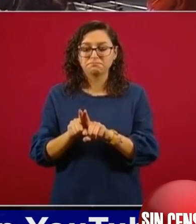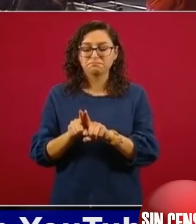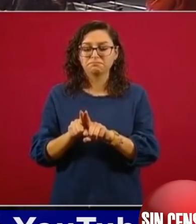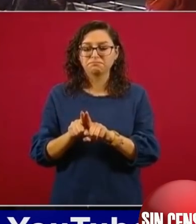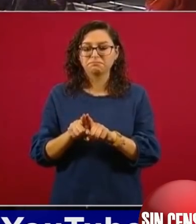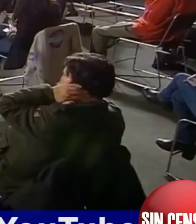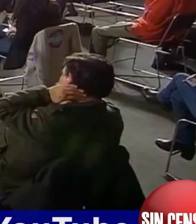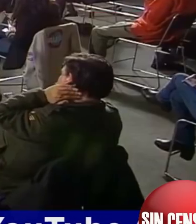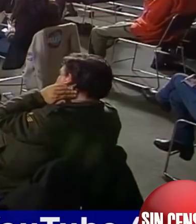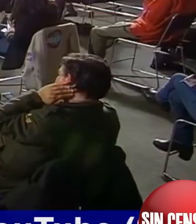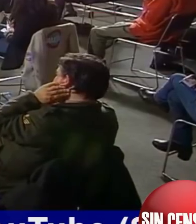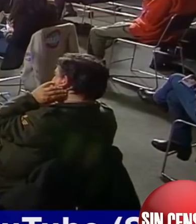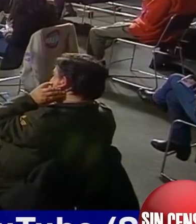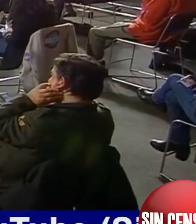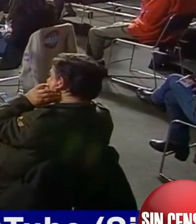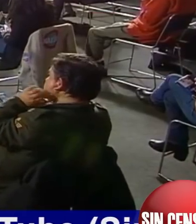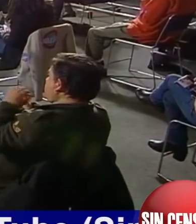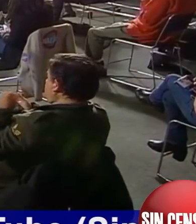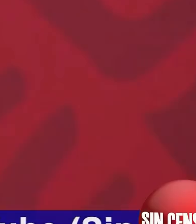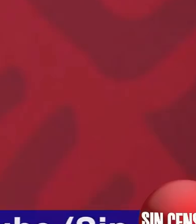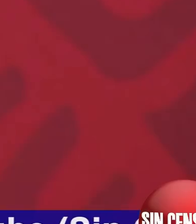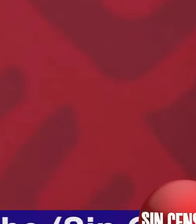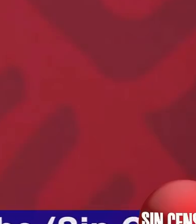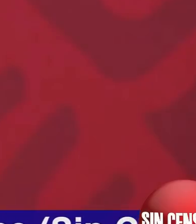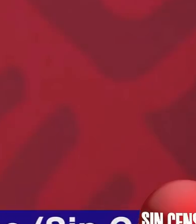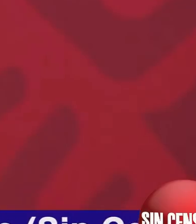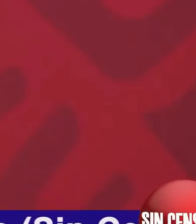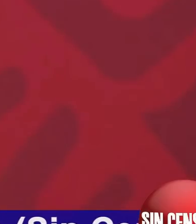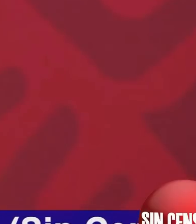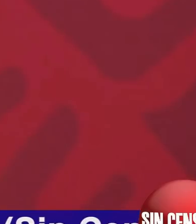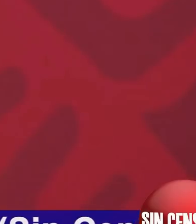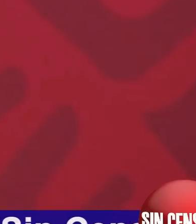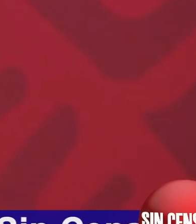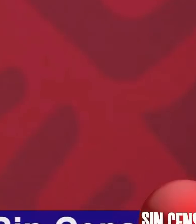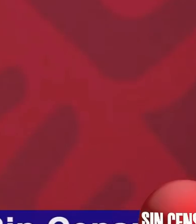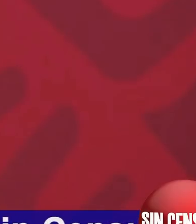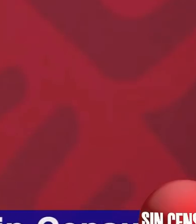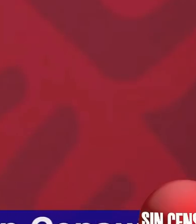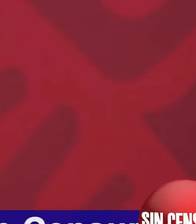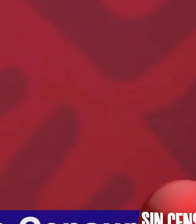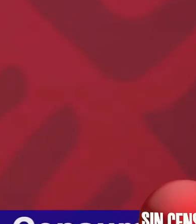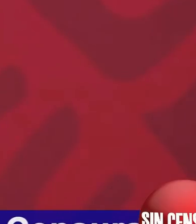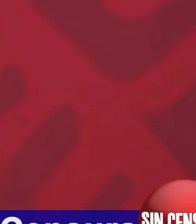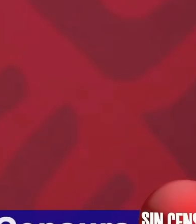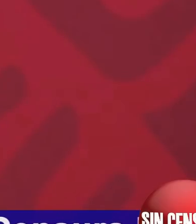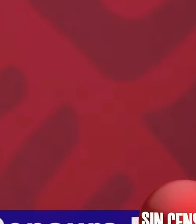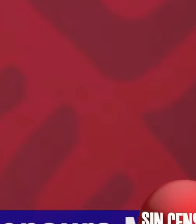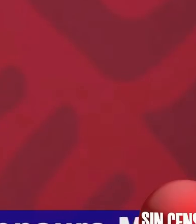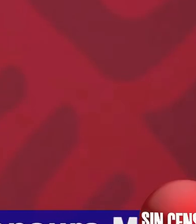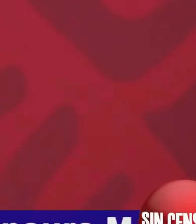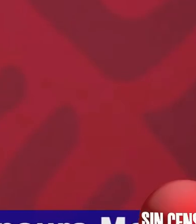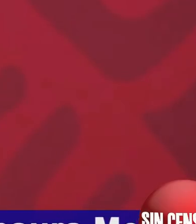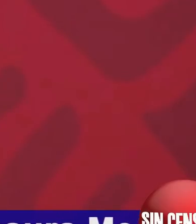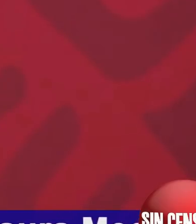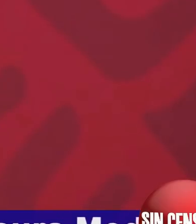cerca de 12 millones de becas a estudiantes.